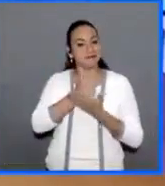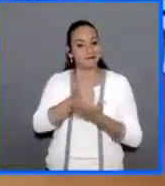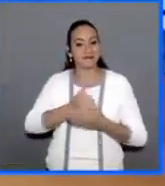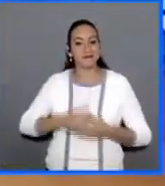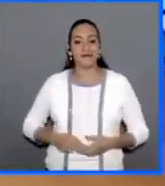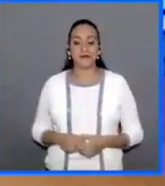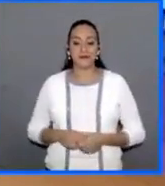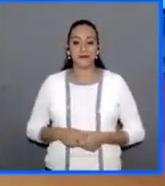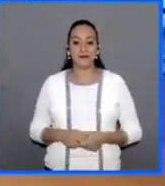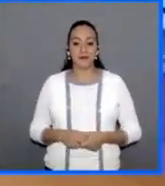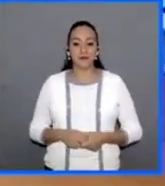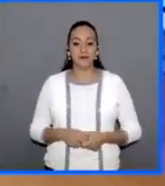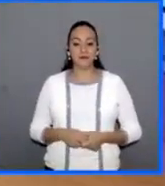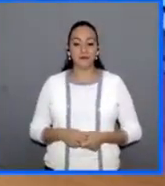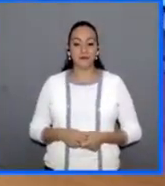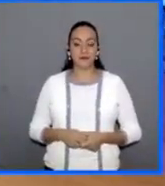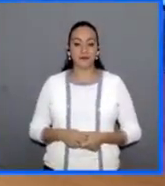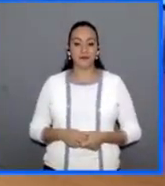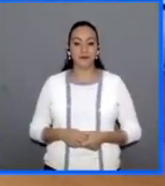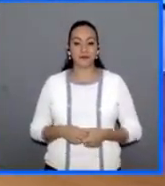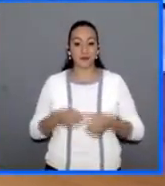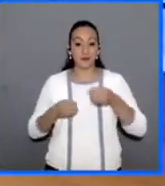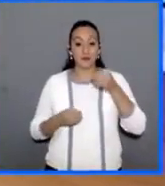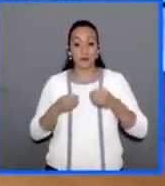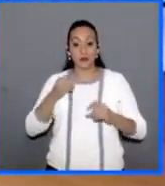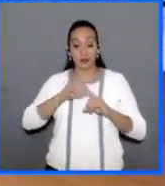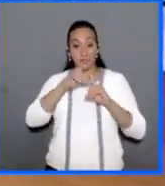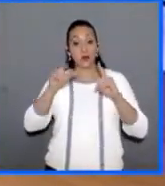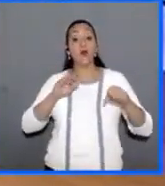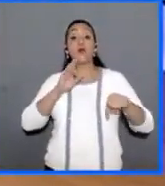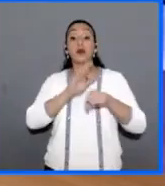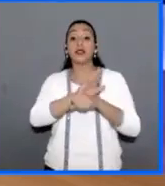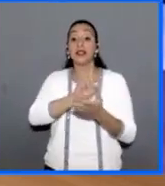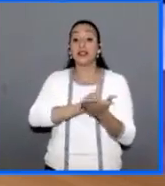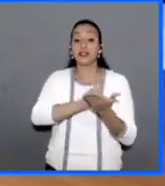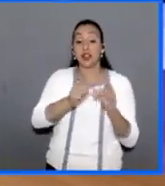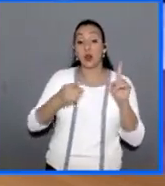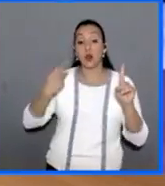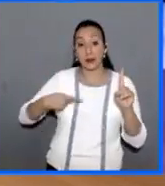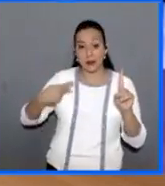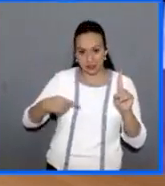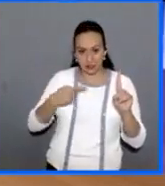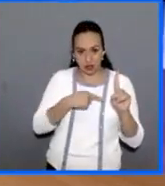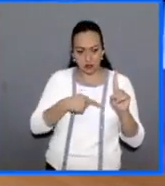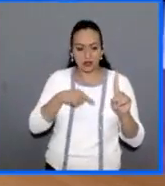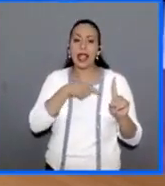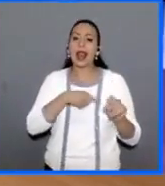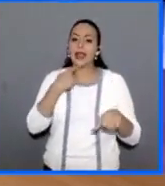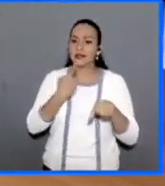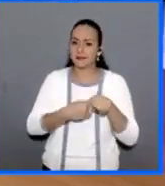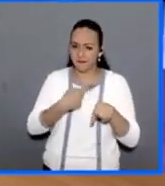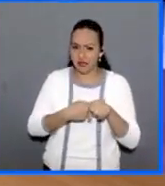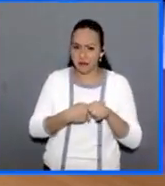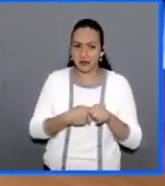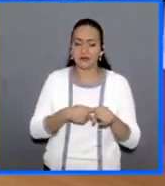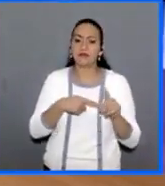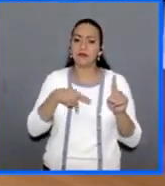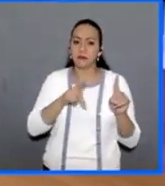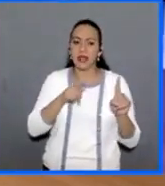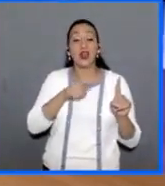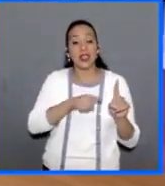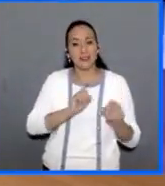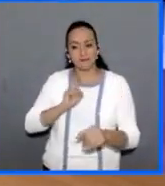La Suprema Corte protegió los derechos de una persona que por enfermedad le fue negado un empleo en el sector